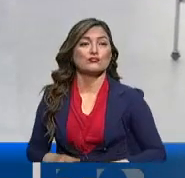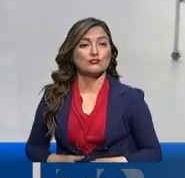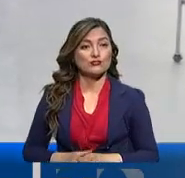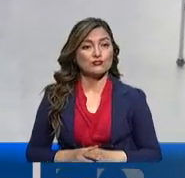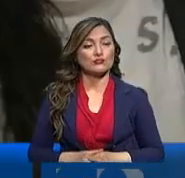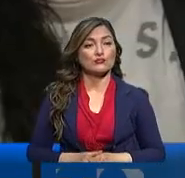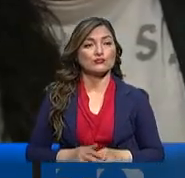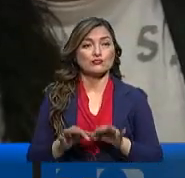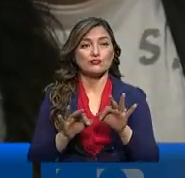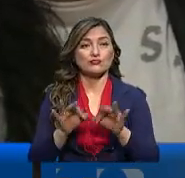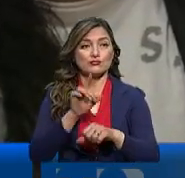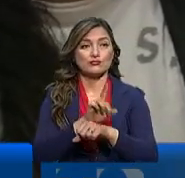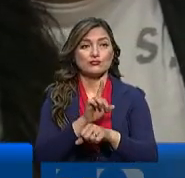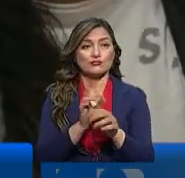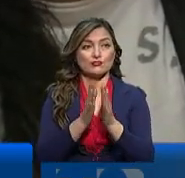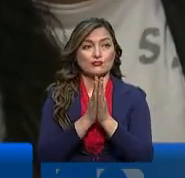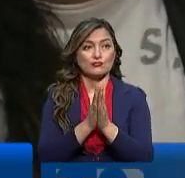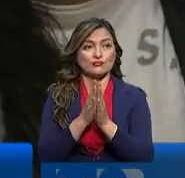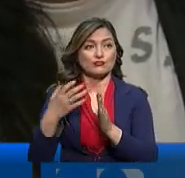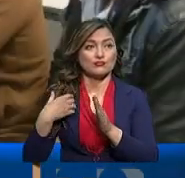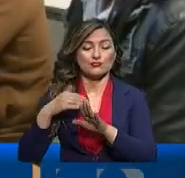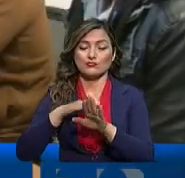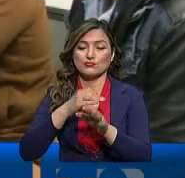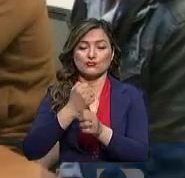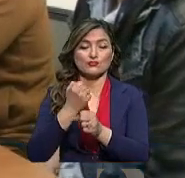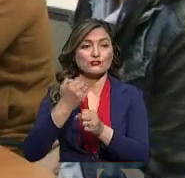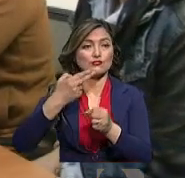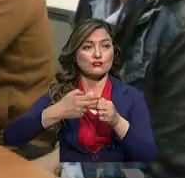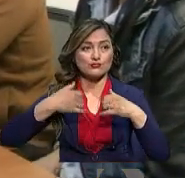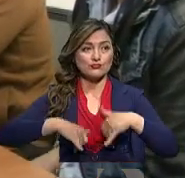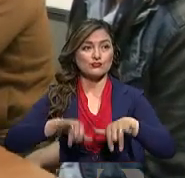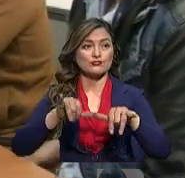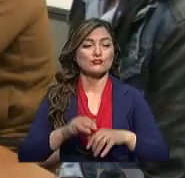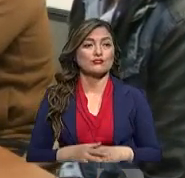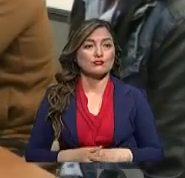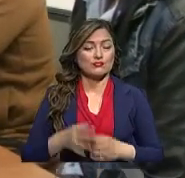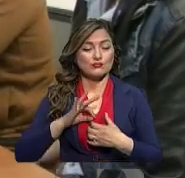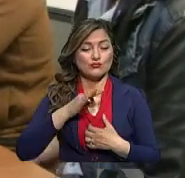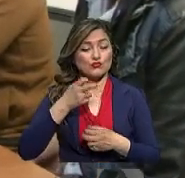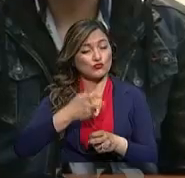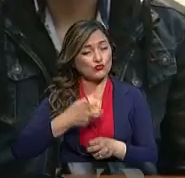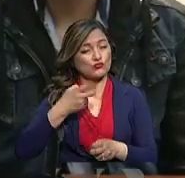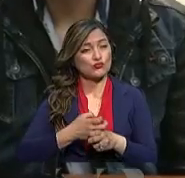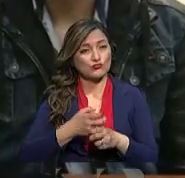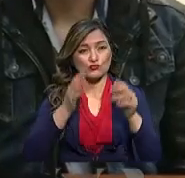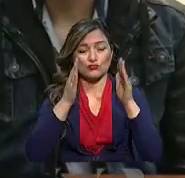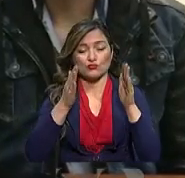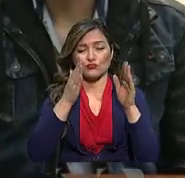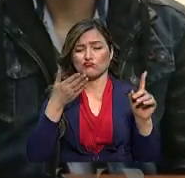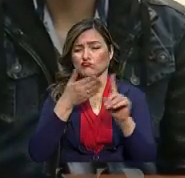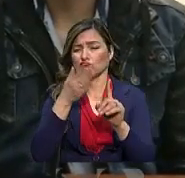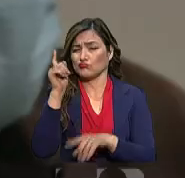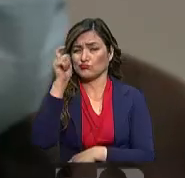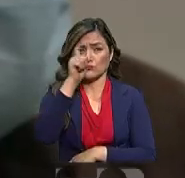esta explicación, los doctores piden que se les garantice estabilidad laboral, porque el haber estado en el momento más duro de la pandemia fue un reto,